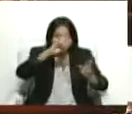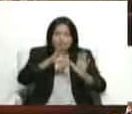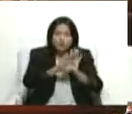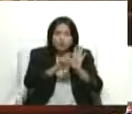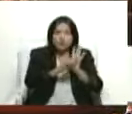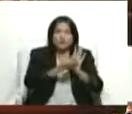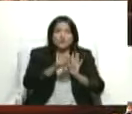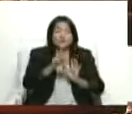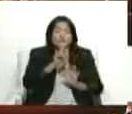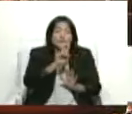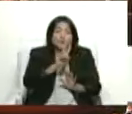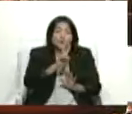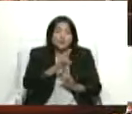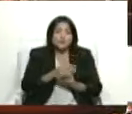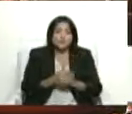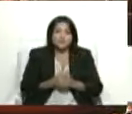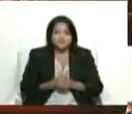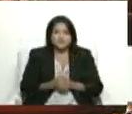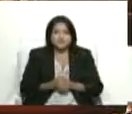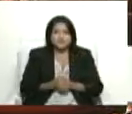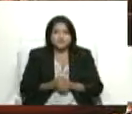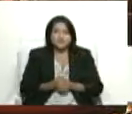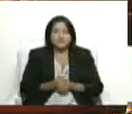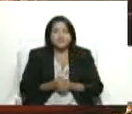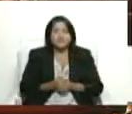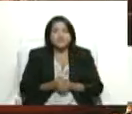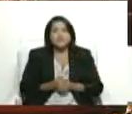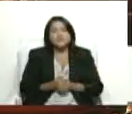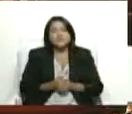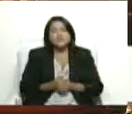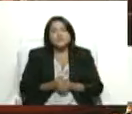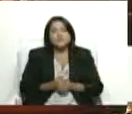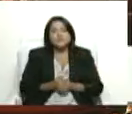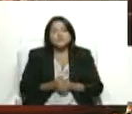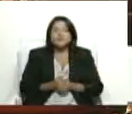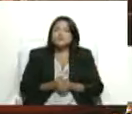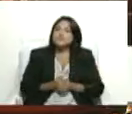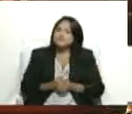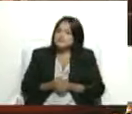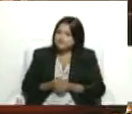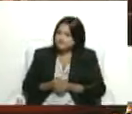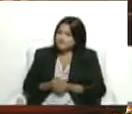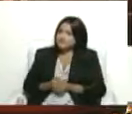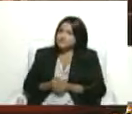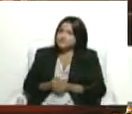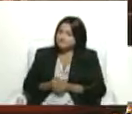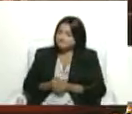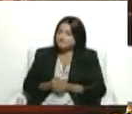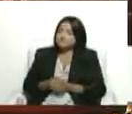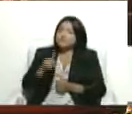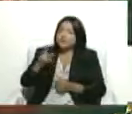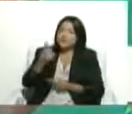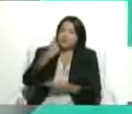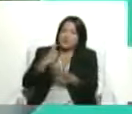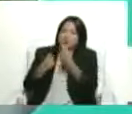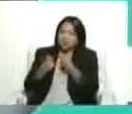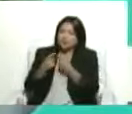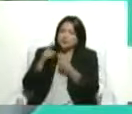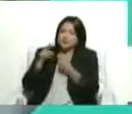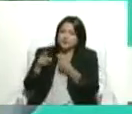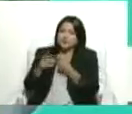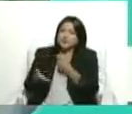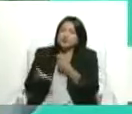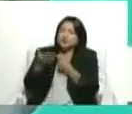Constitución, dentro de ella todo, fuera de ella nada. Así es. Bueno, Erika, tú hacías unas preguntas que creo que marcan